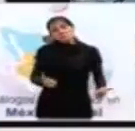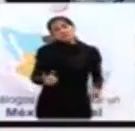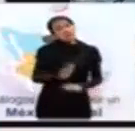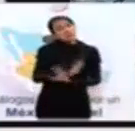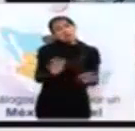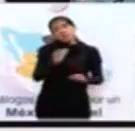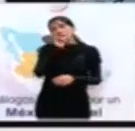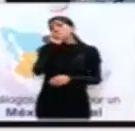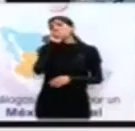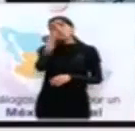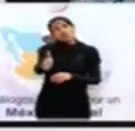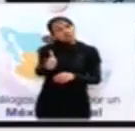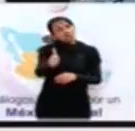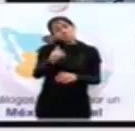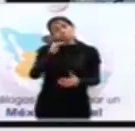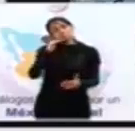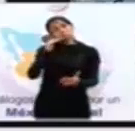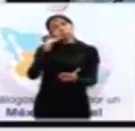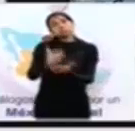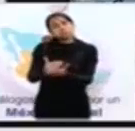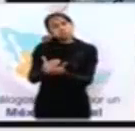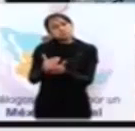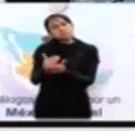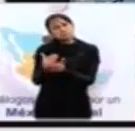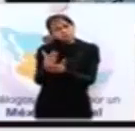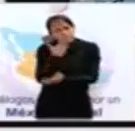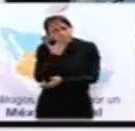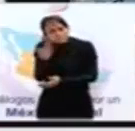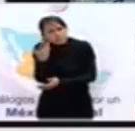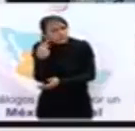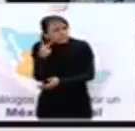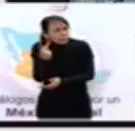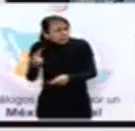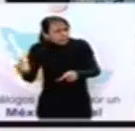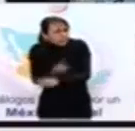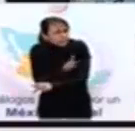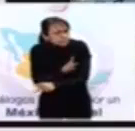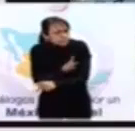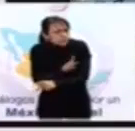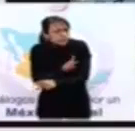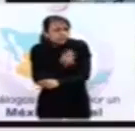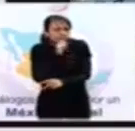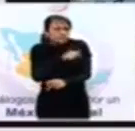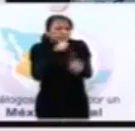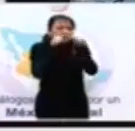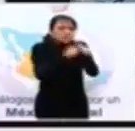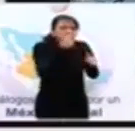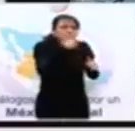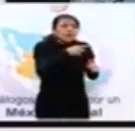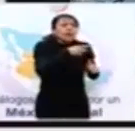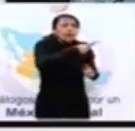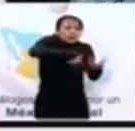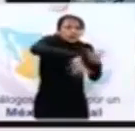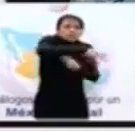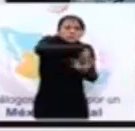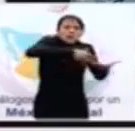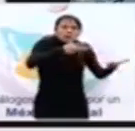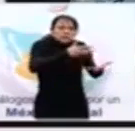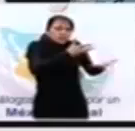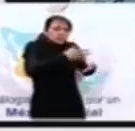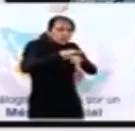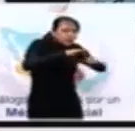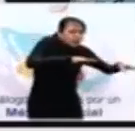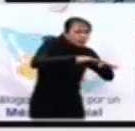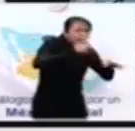y dónde están quedando las políticas de productividad que hablaba la compañera Gloria en este sentido. O sea, solamente nos hemos dedicado